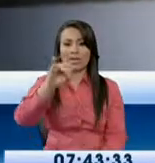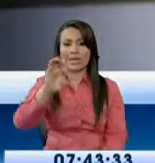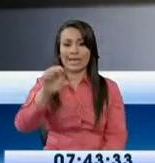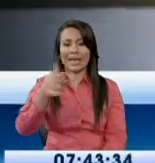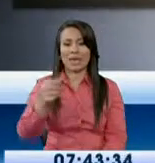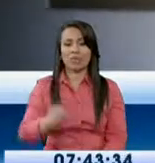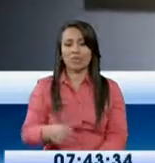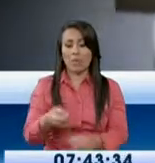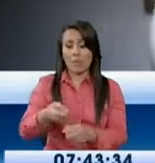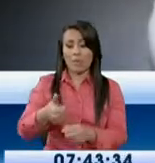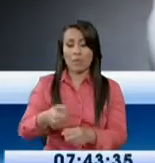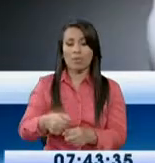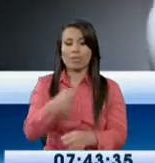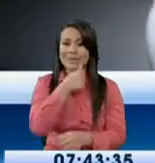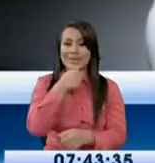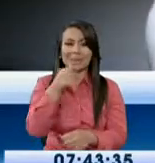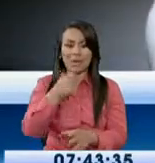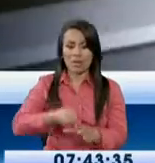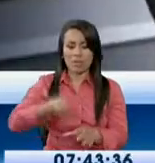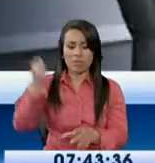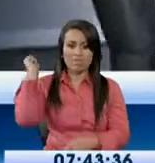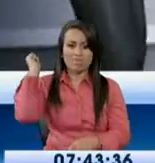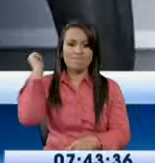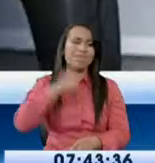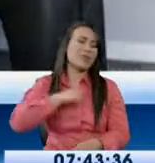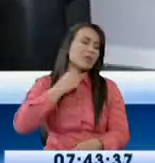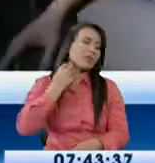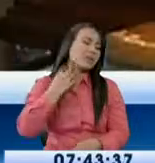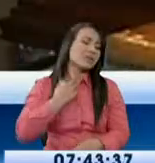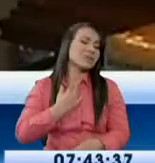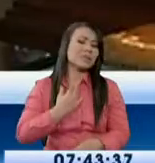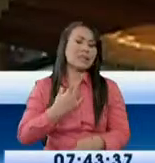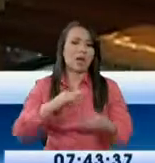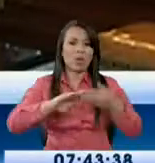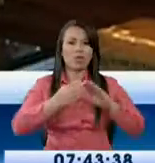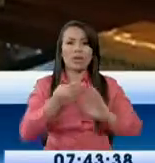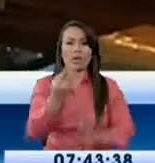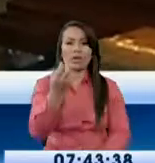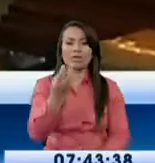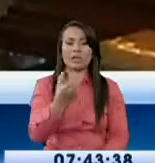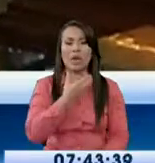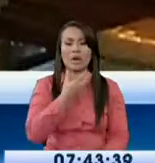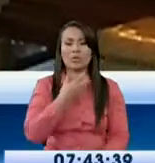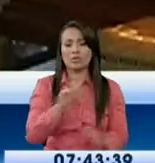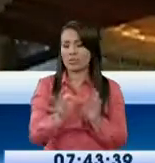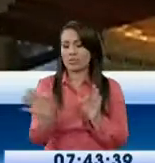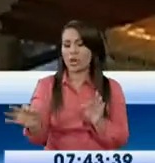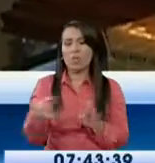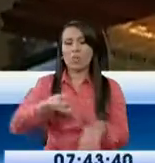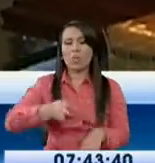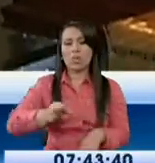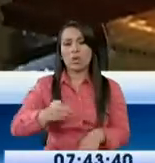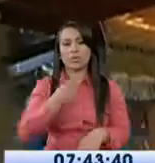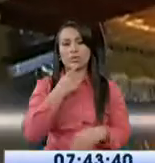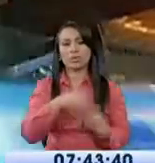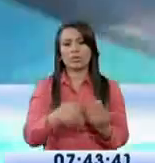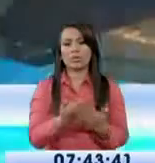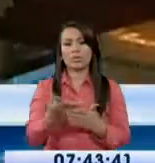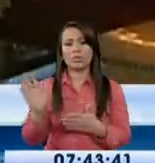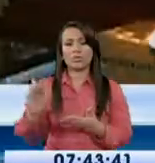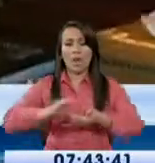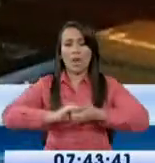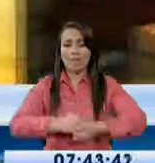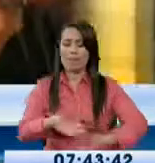un corte en el cuello en la cooperativa 12 de agosto del Cantón Durán. Que él se fue a tomar con un amigo, entonces el amigo se lo llevó